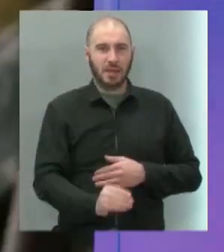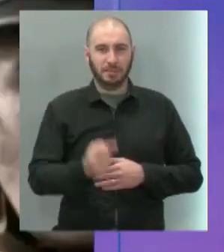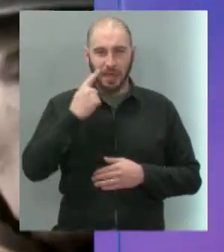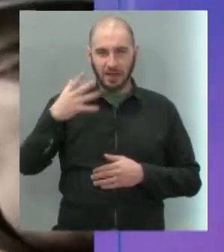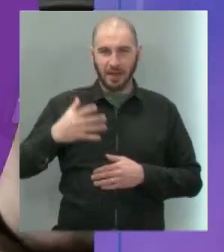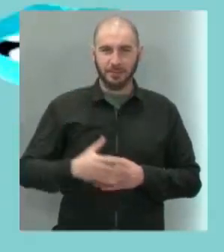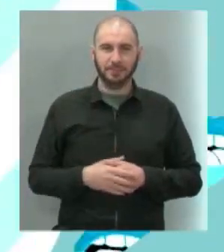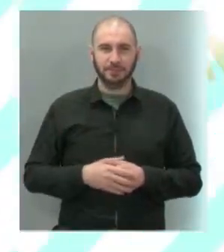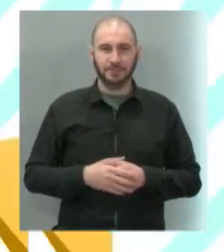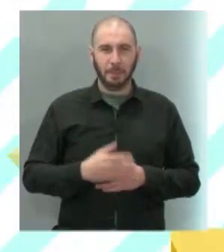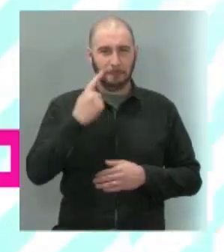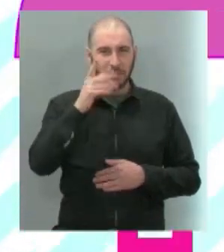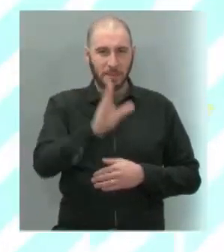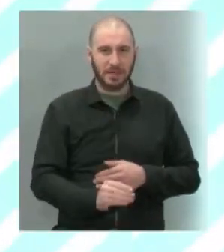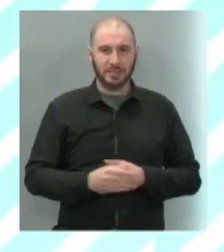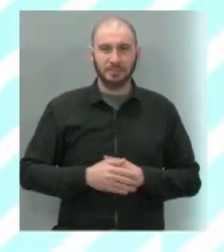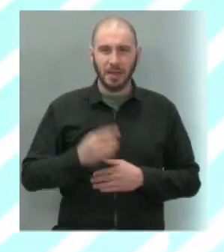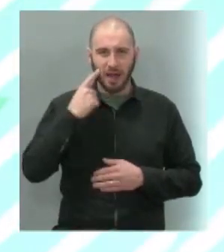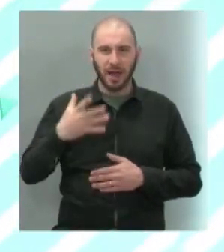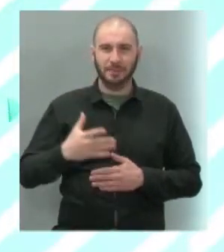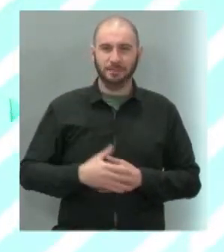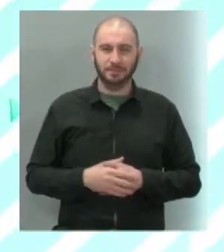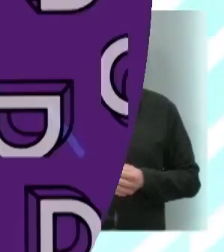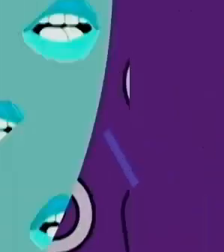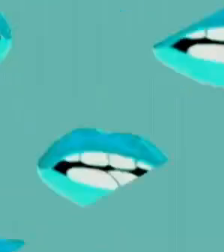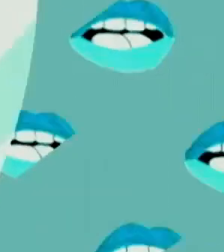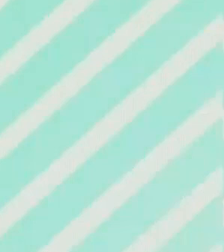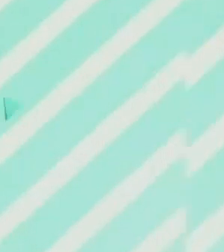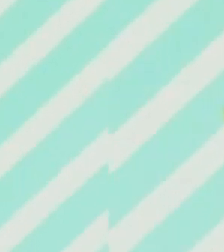patria! ¡Viva! ¡Viva la patria!